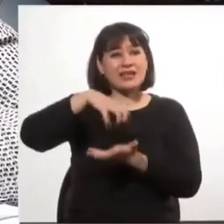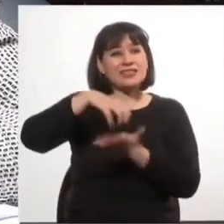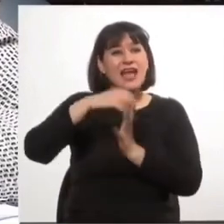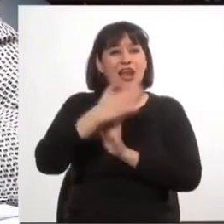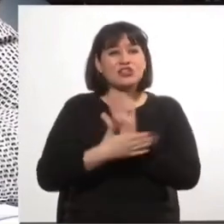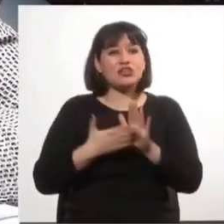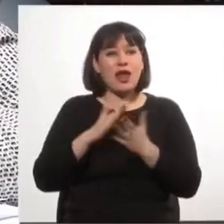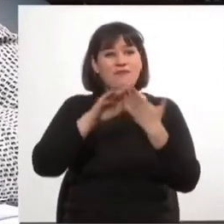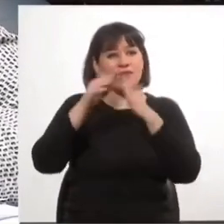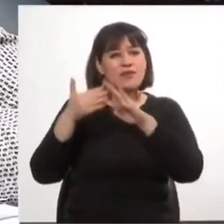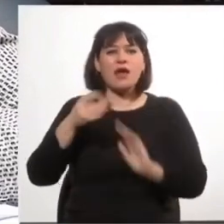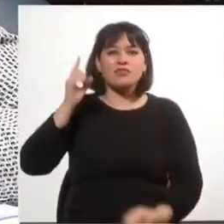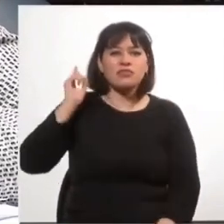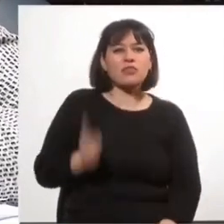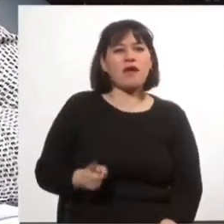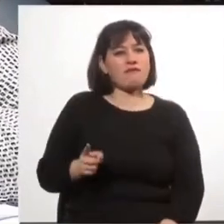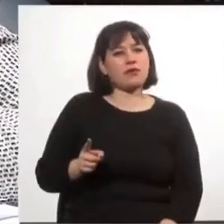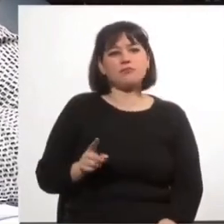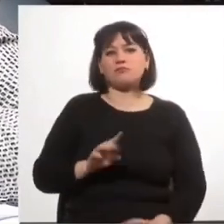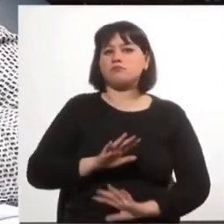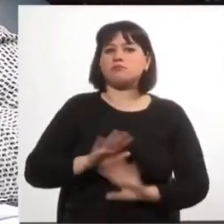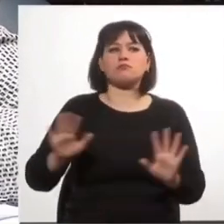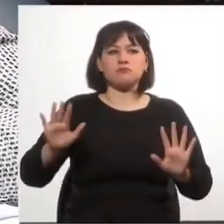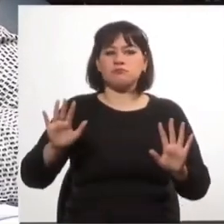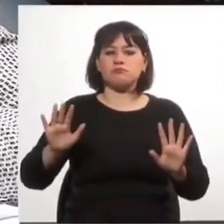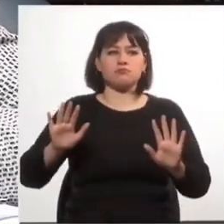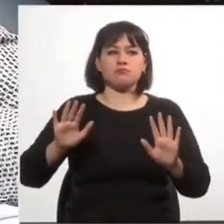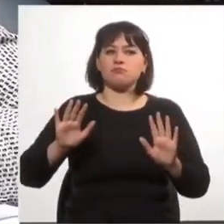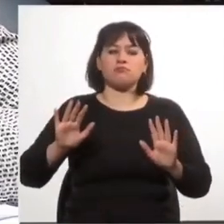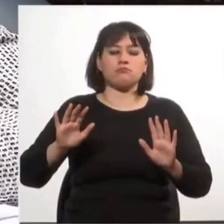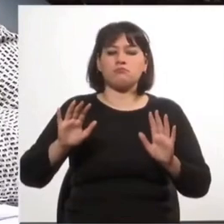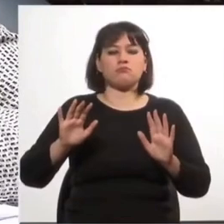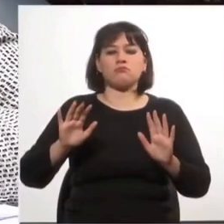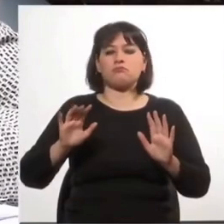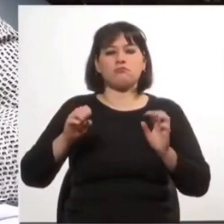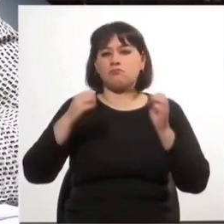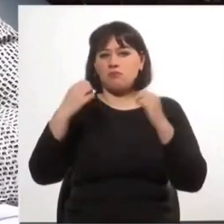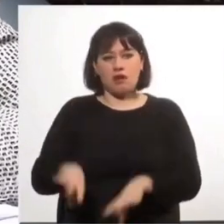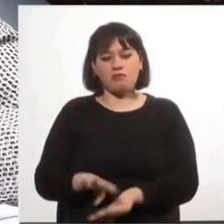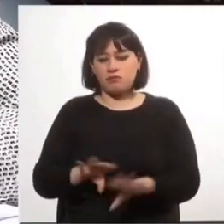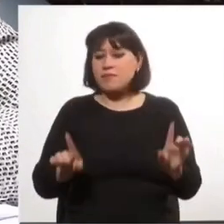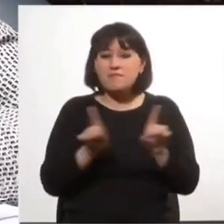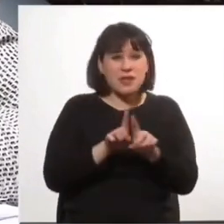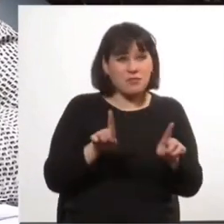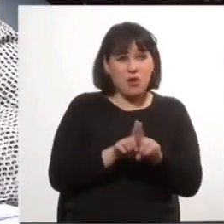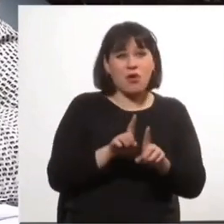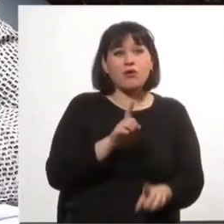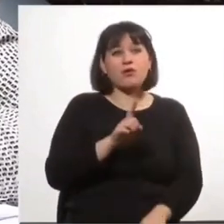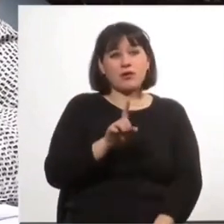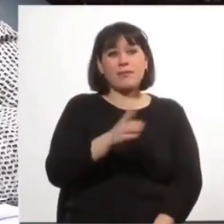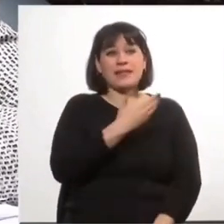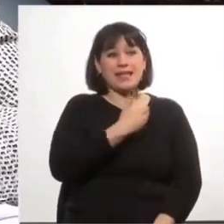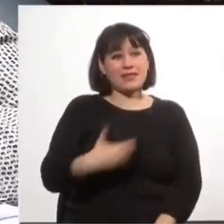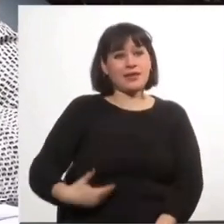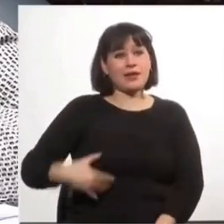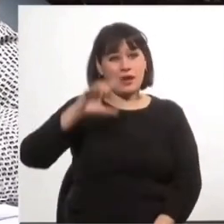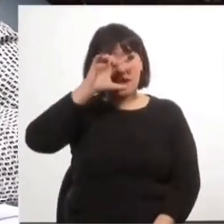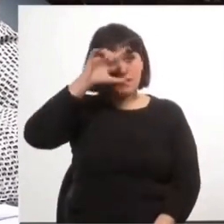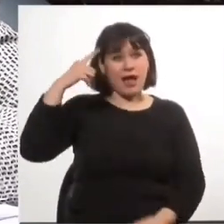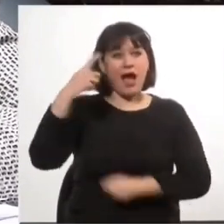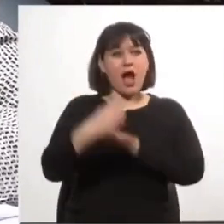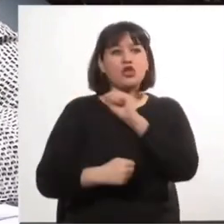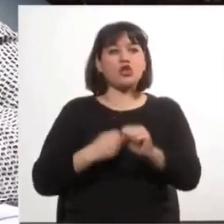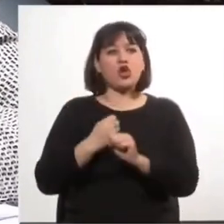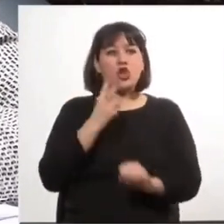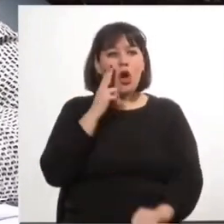de la Vivienda debería dar un paso al costado. Así como el presidente Lacalle Pou en el año